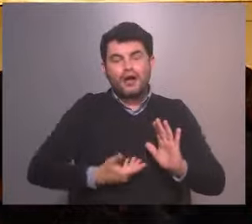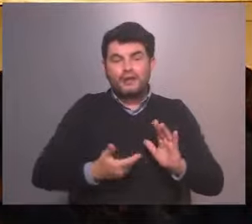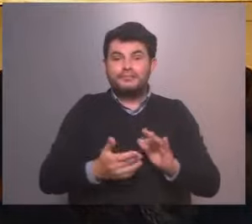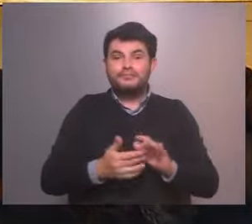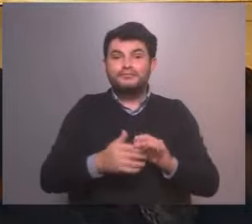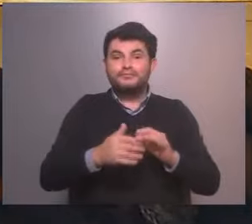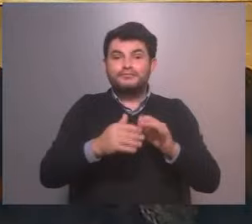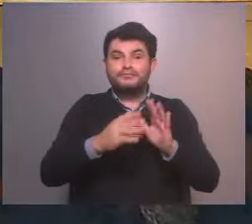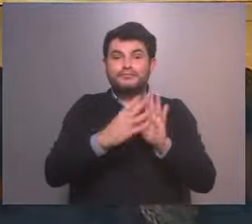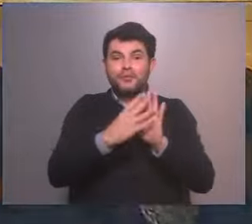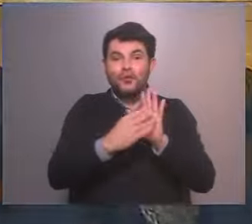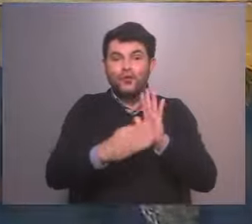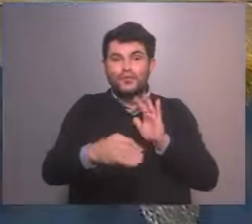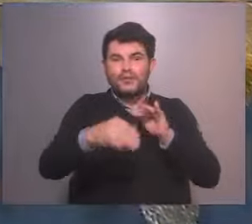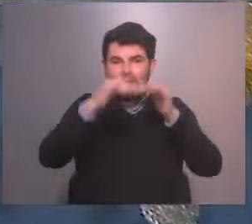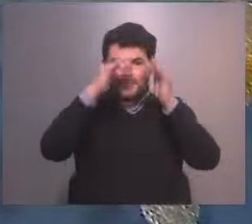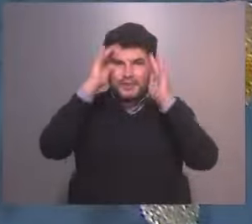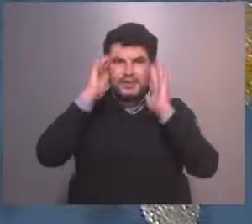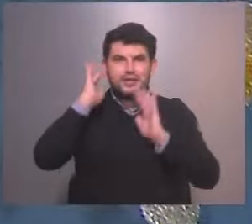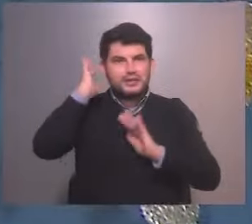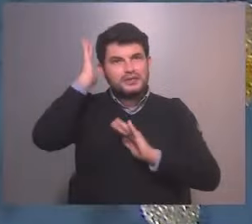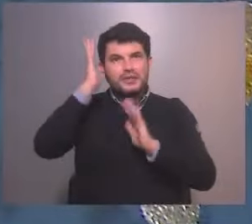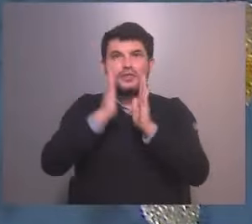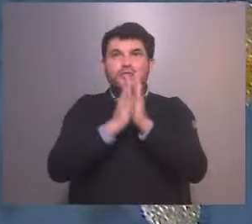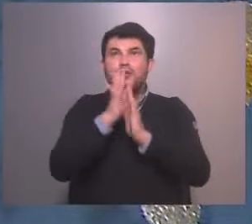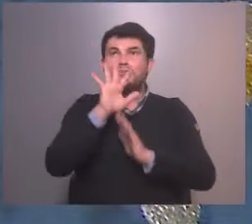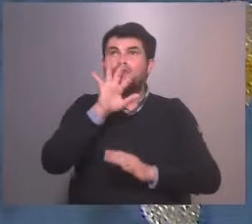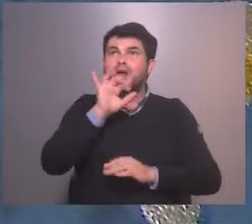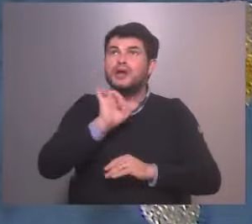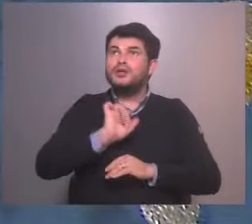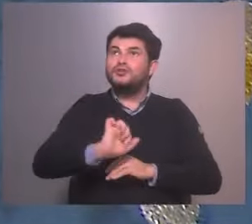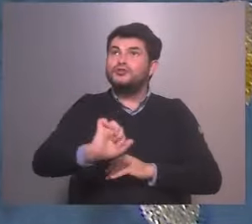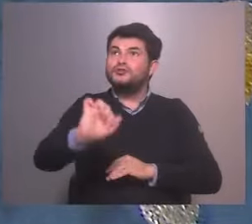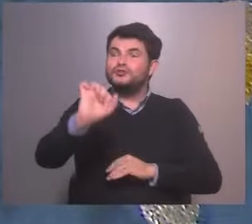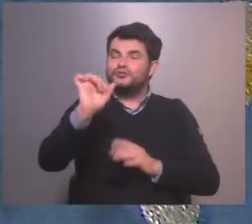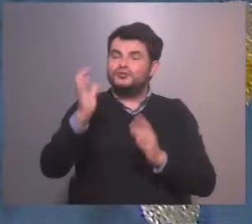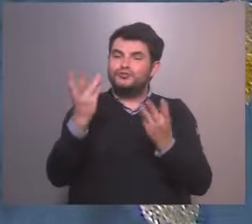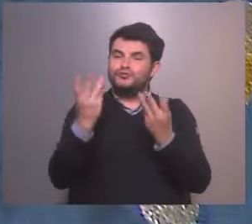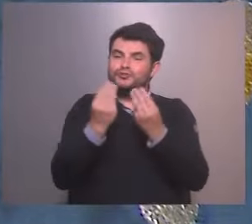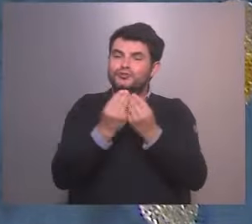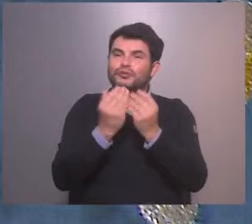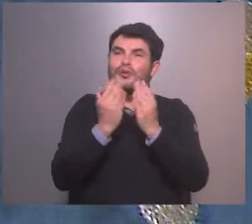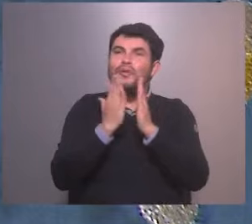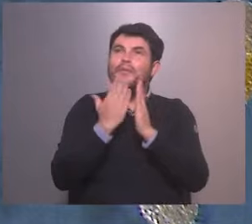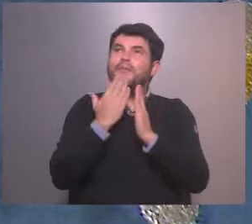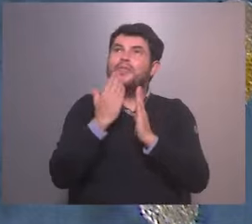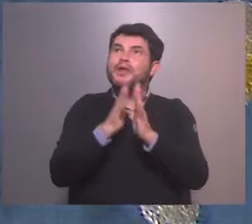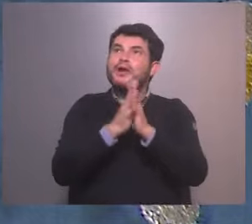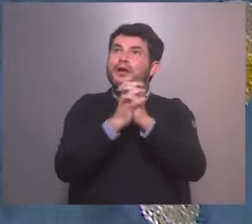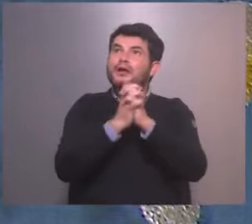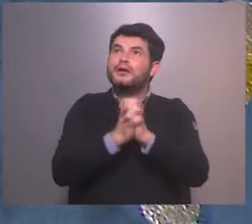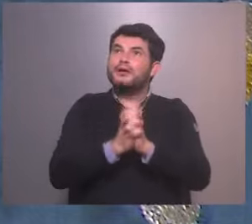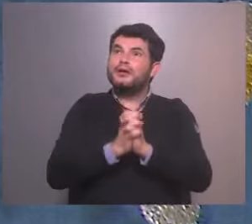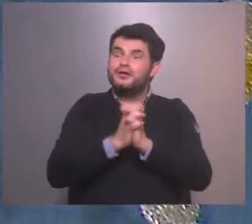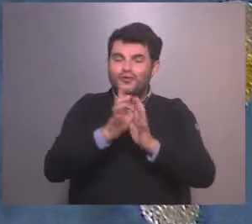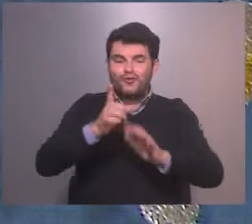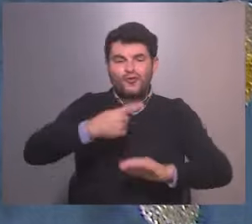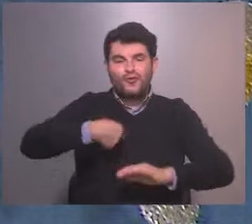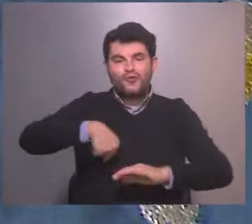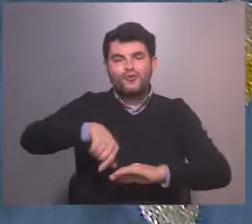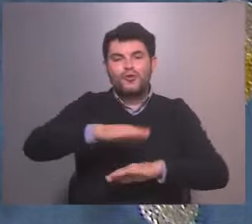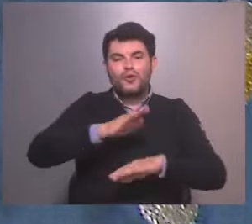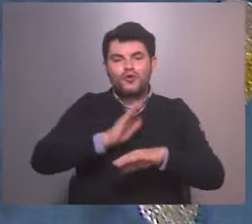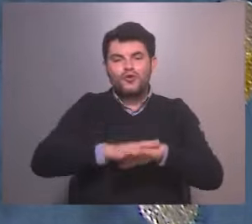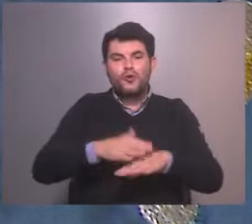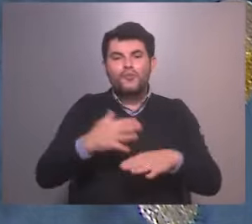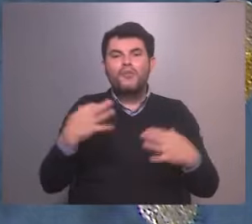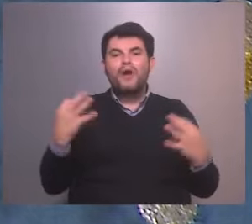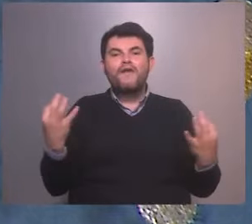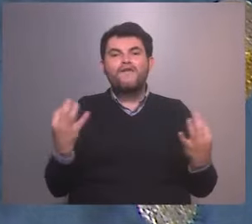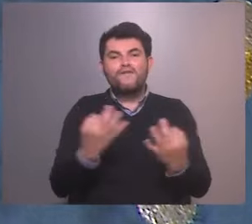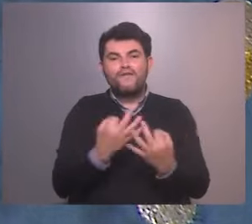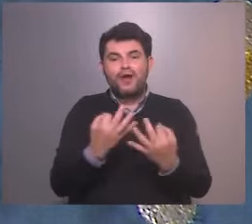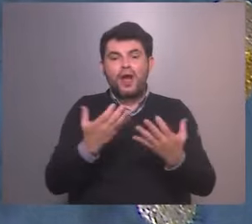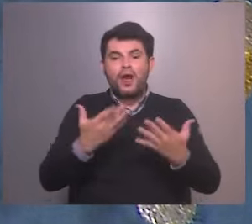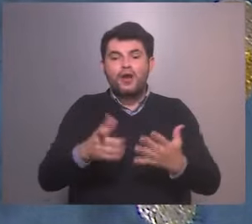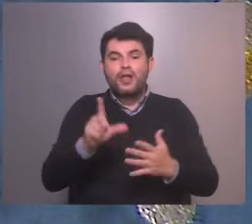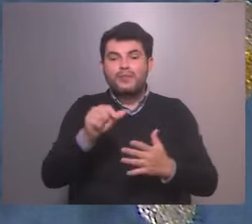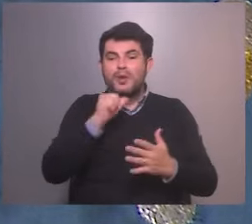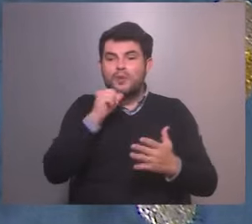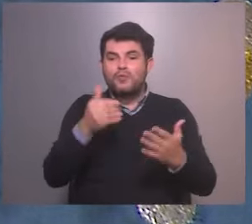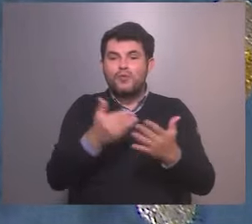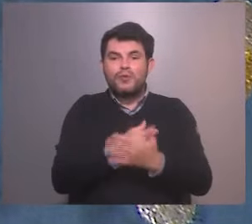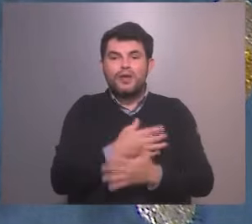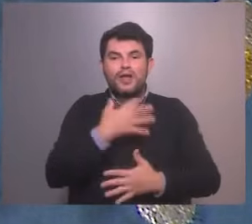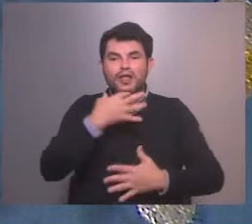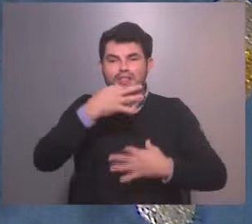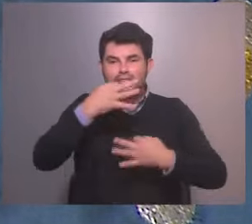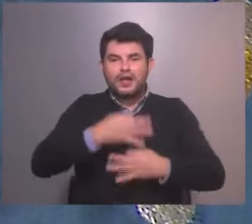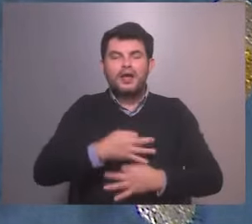Dios te salve María, llena eres de gracia, el Señor está contigo. Bendita tú eres entre